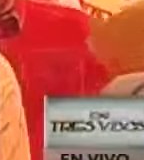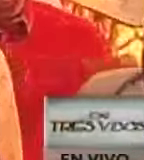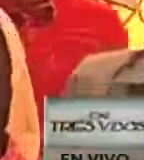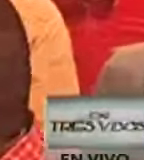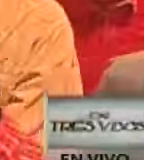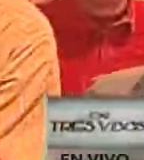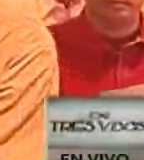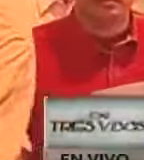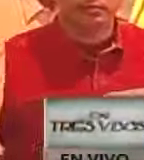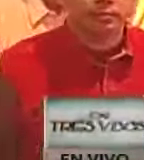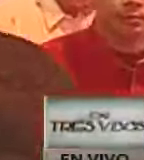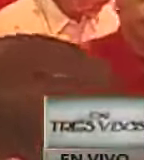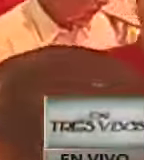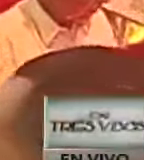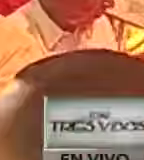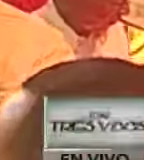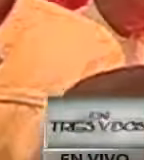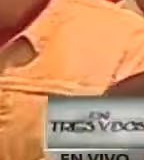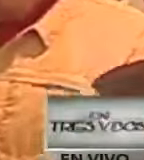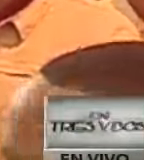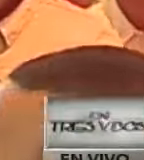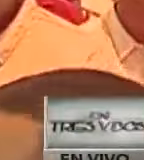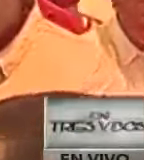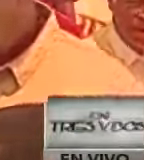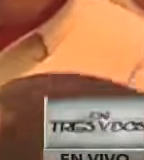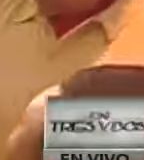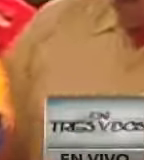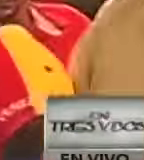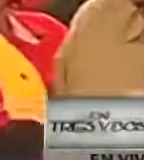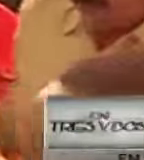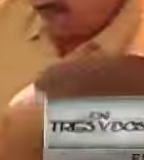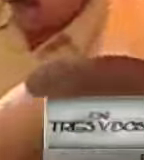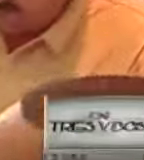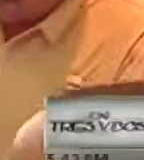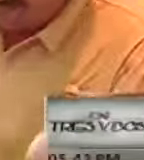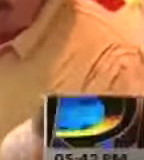empresa siga adelante, ya que estamos